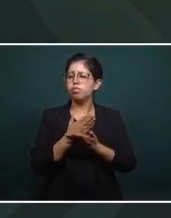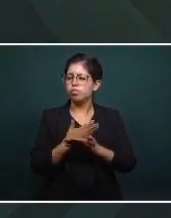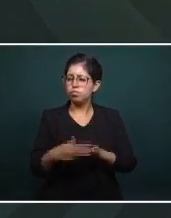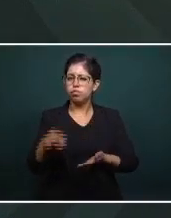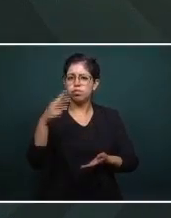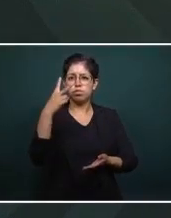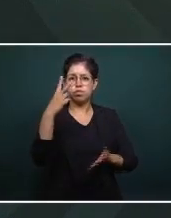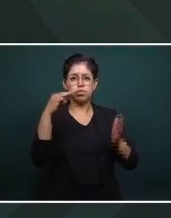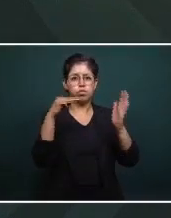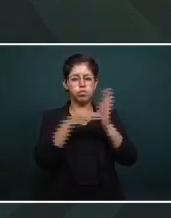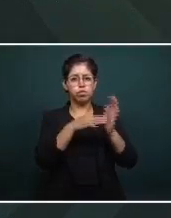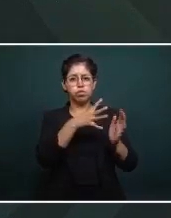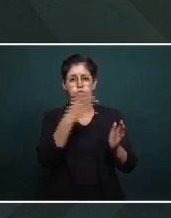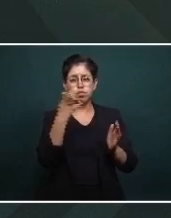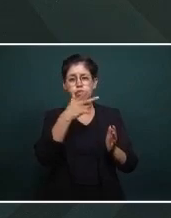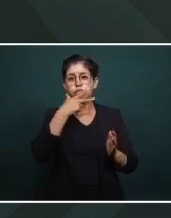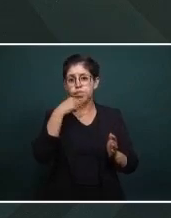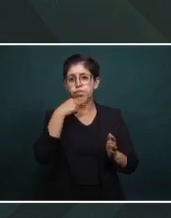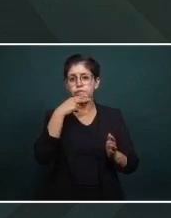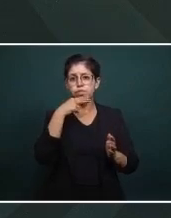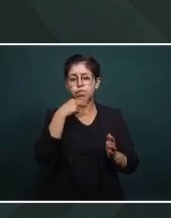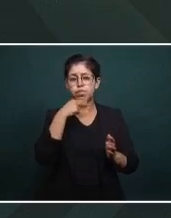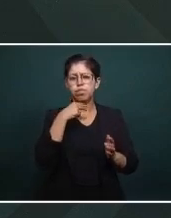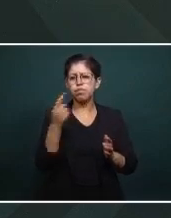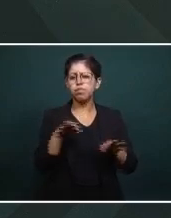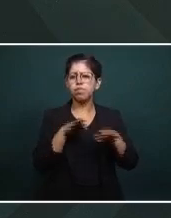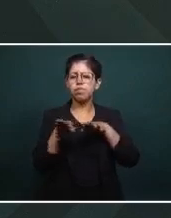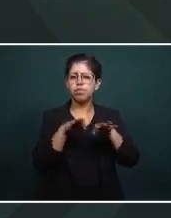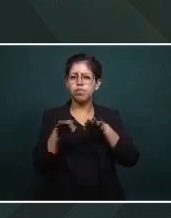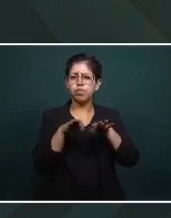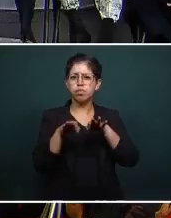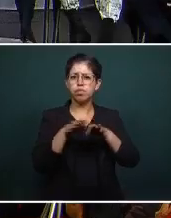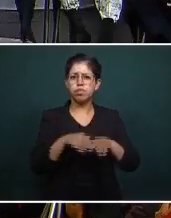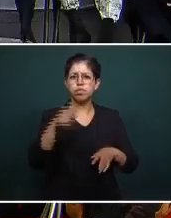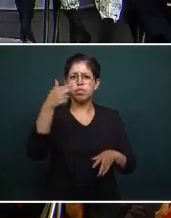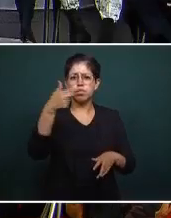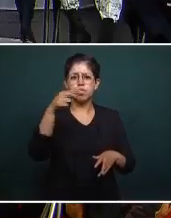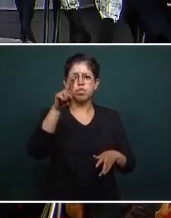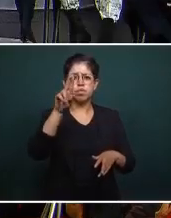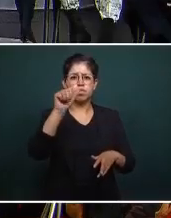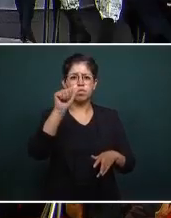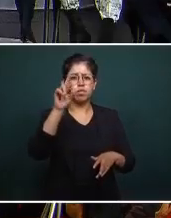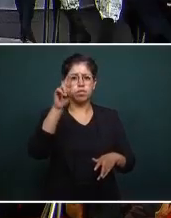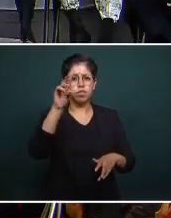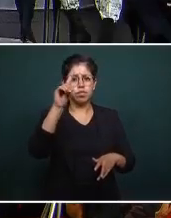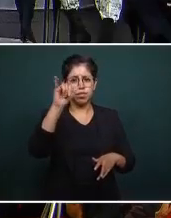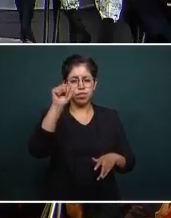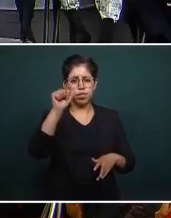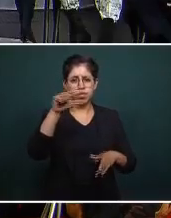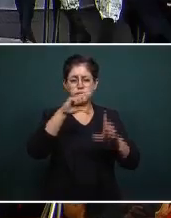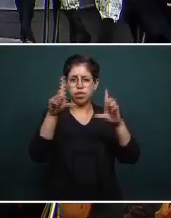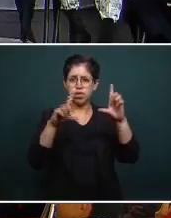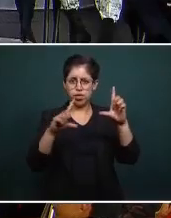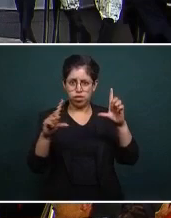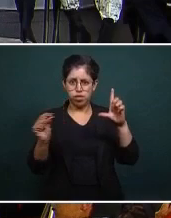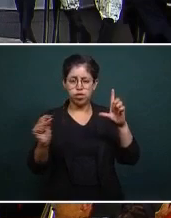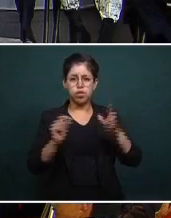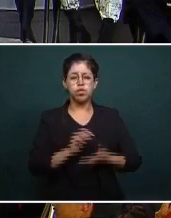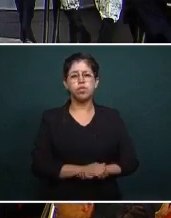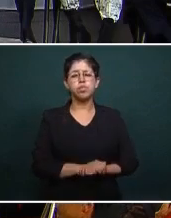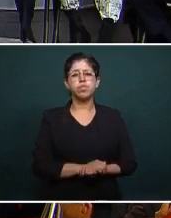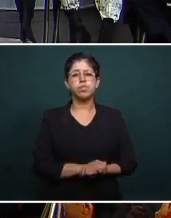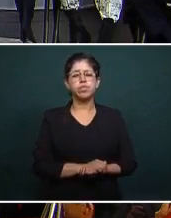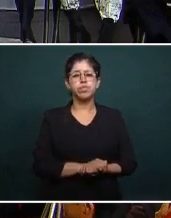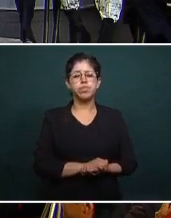2,247 hombres que están haciendo funciones en Guardia Nacional, en las 32 coordinaciones regionales que tiene el